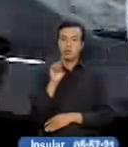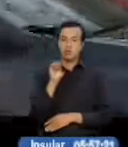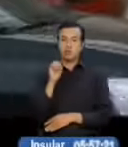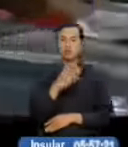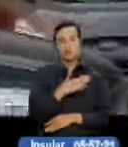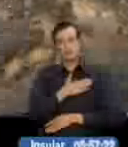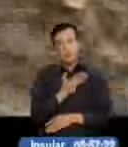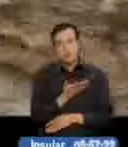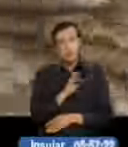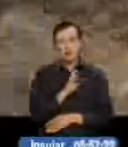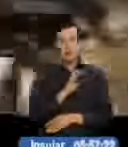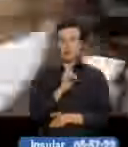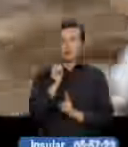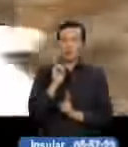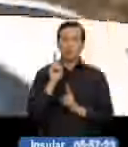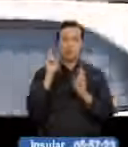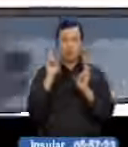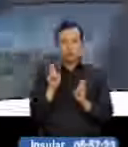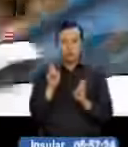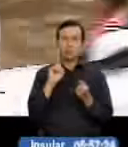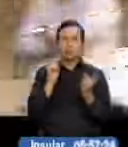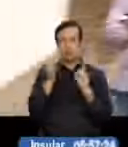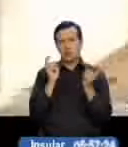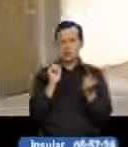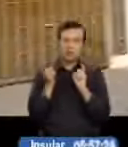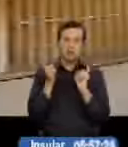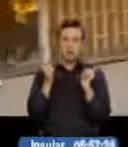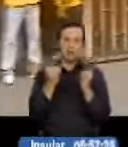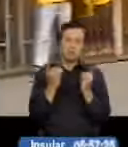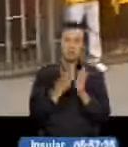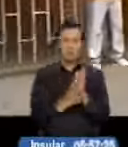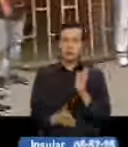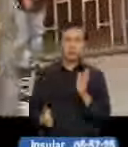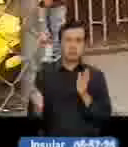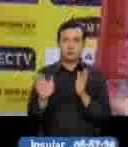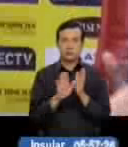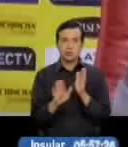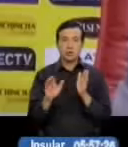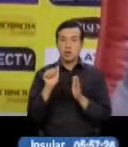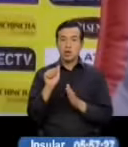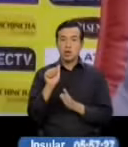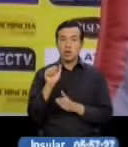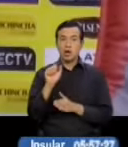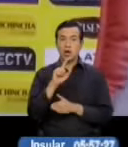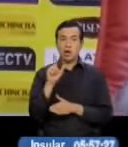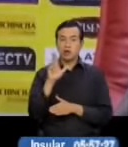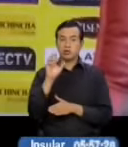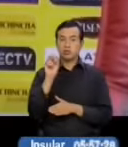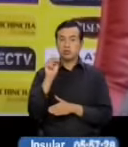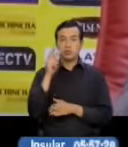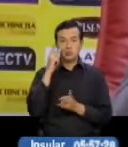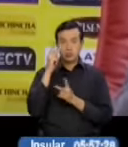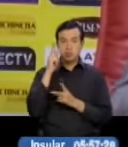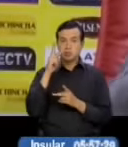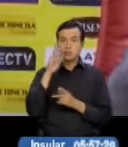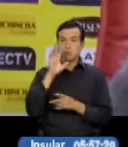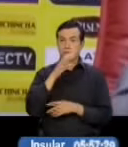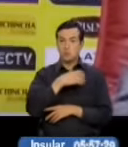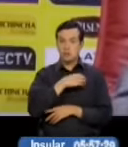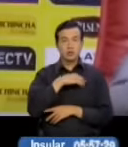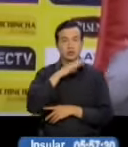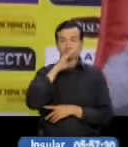por no cuestiones técnicas, sino por rotación y por momento de Ascona. Pero hacia eso vamos, ¿no? Barcelona,